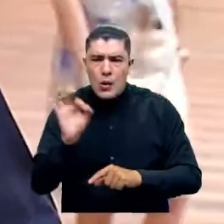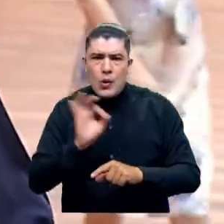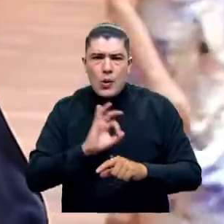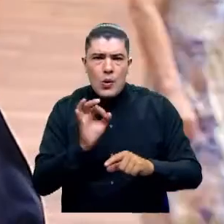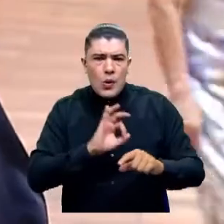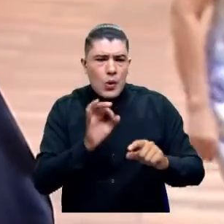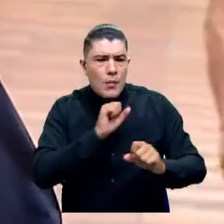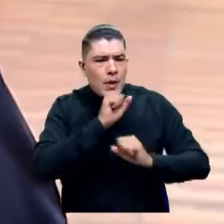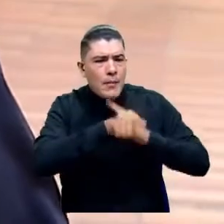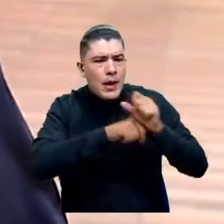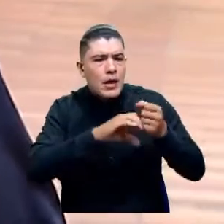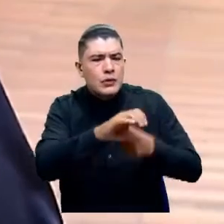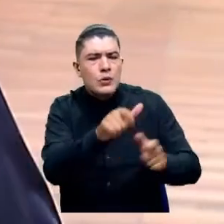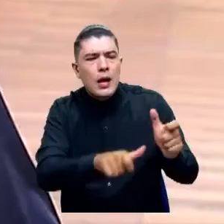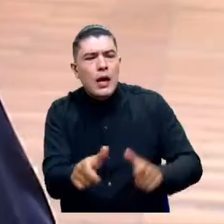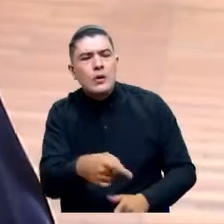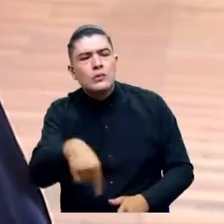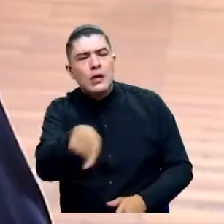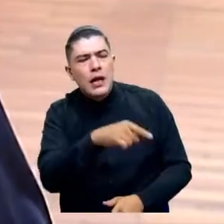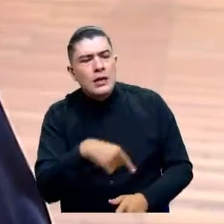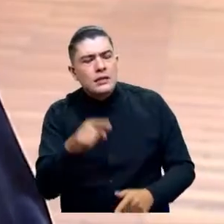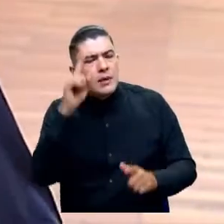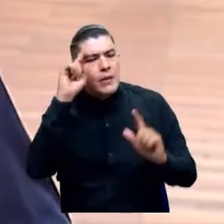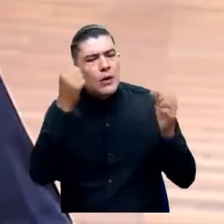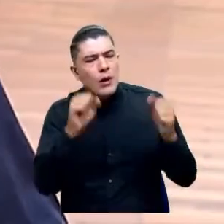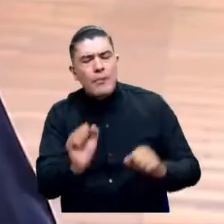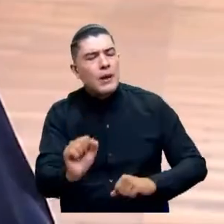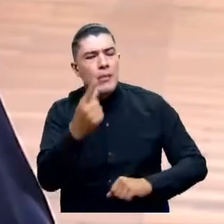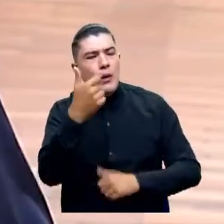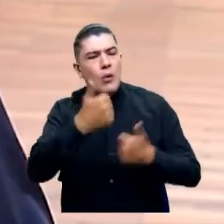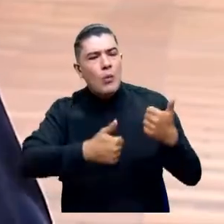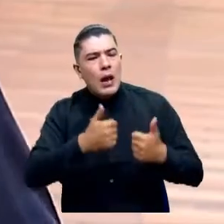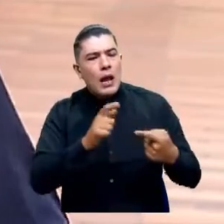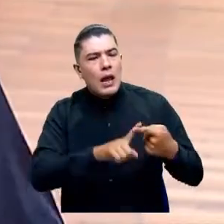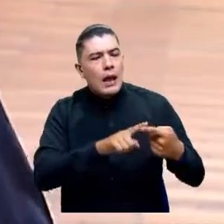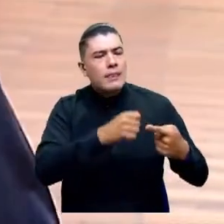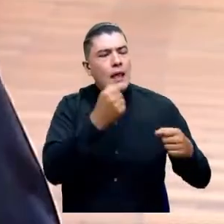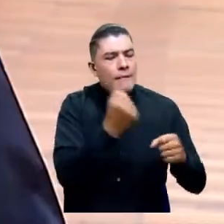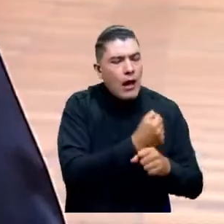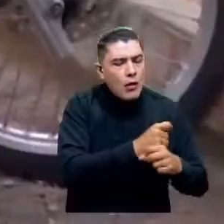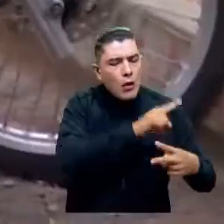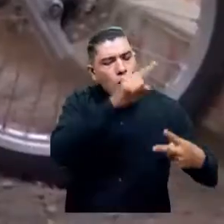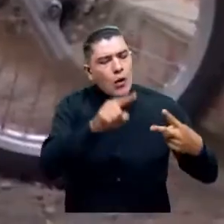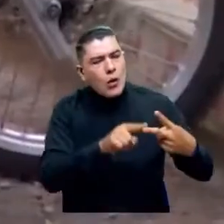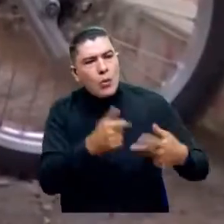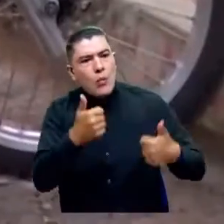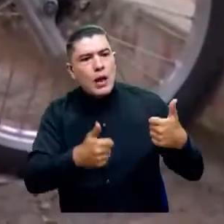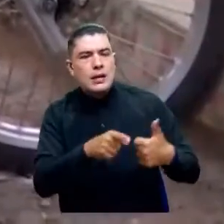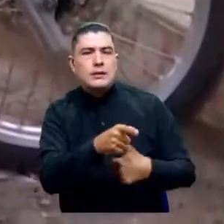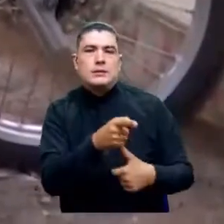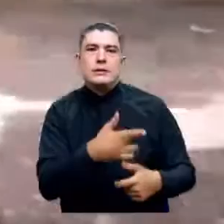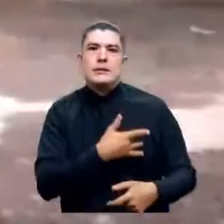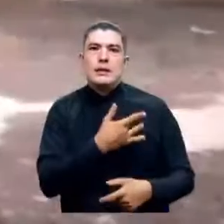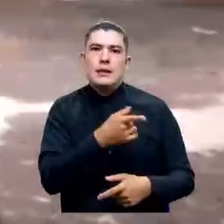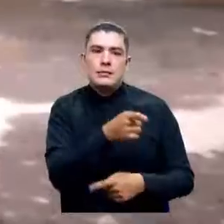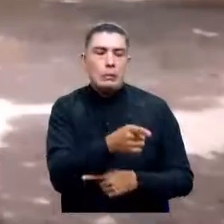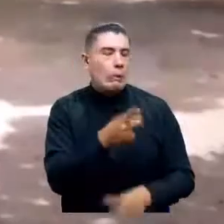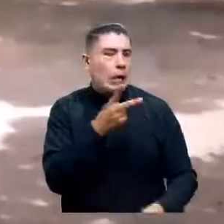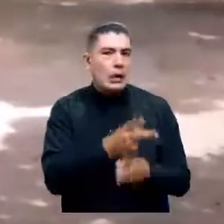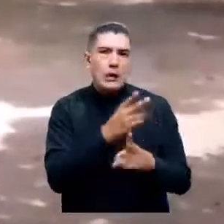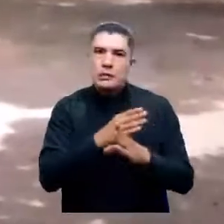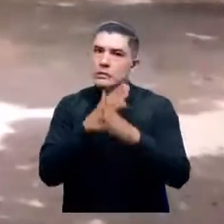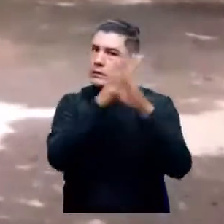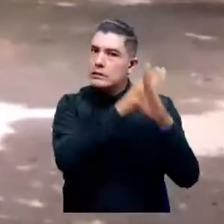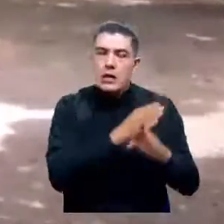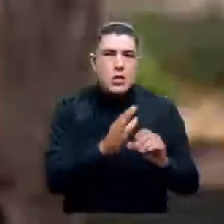de pregunta a la ciudadanía, ¿cuál es su primera preocupación? Además del empleo, es la seguridad. Para los cabildantes, las